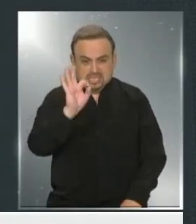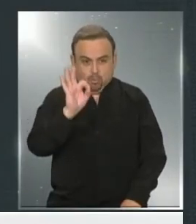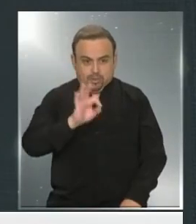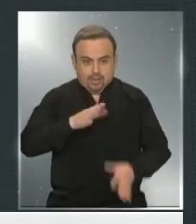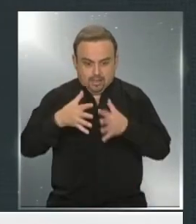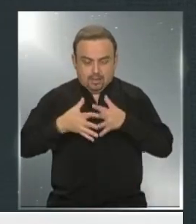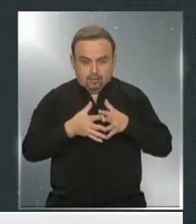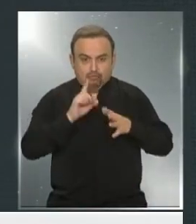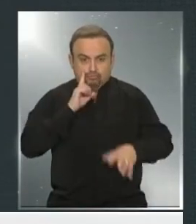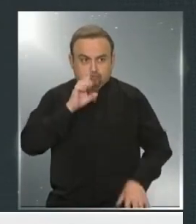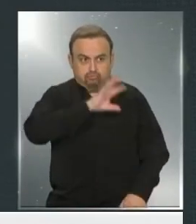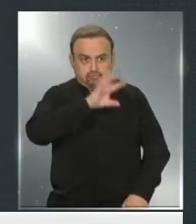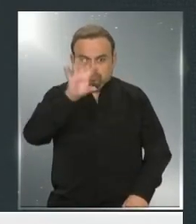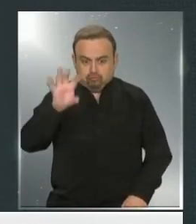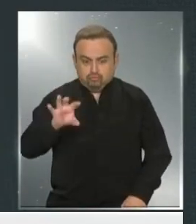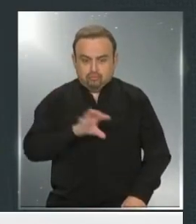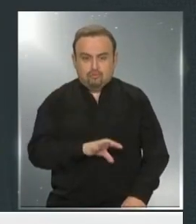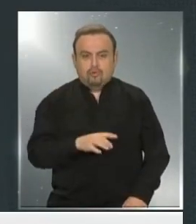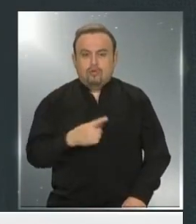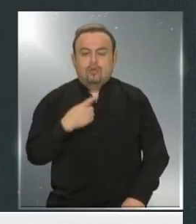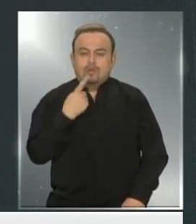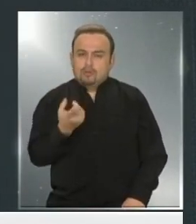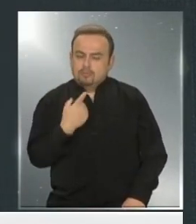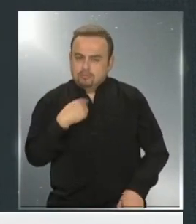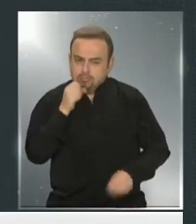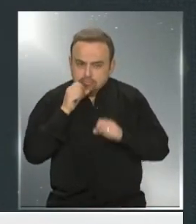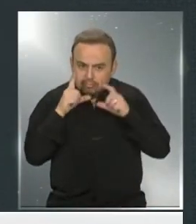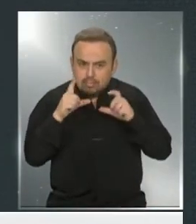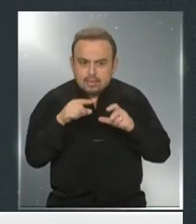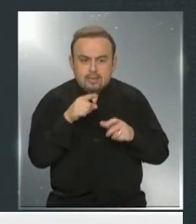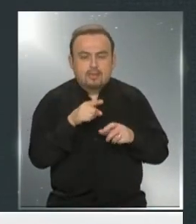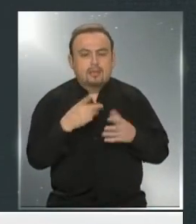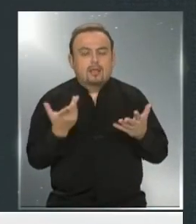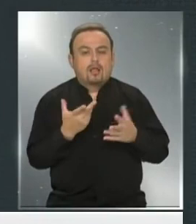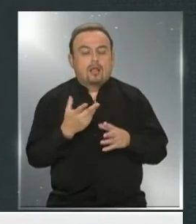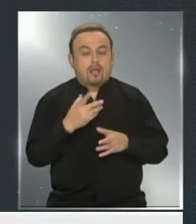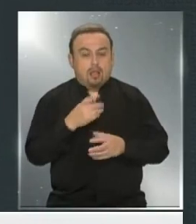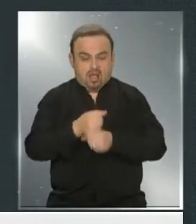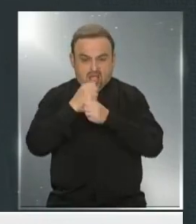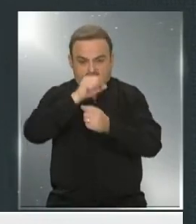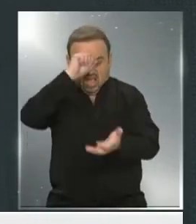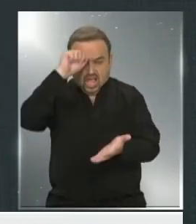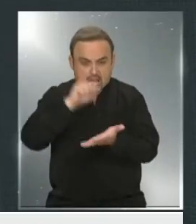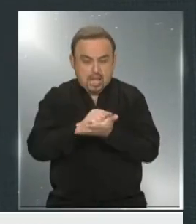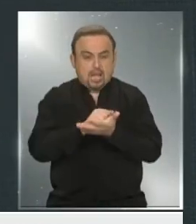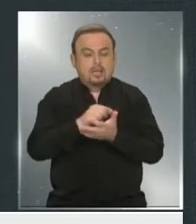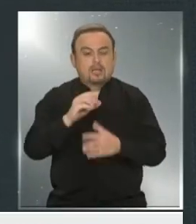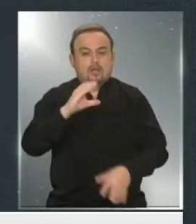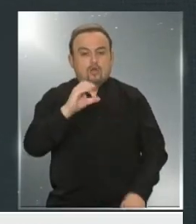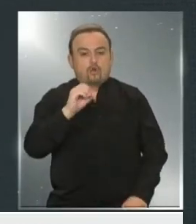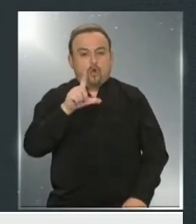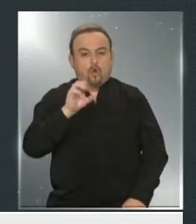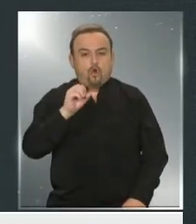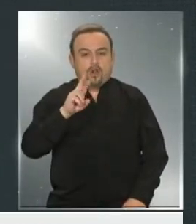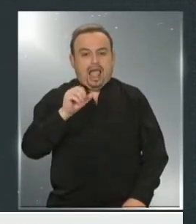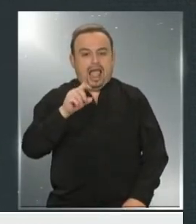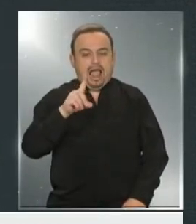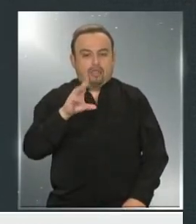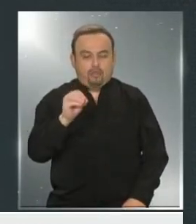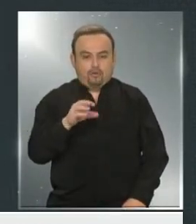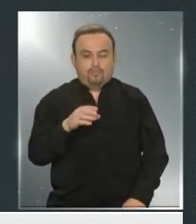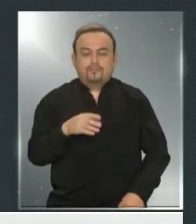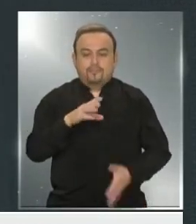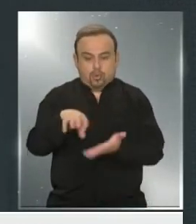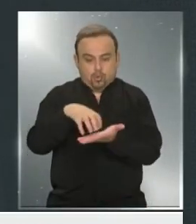que tiene eeuu pero llamó mucho la atención por ejemplo una manifestación que se hizo en colorado en la ciudad de denver